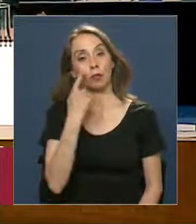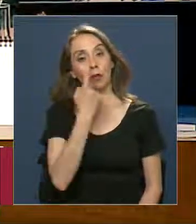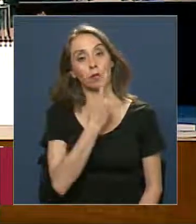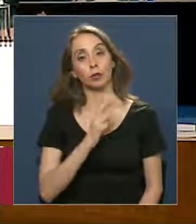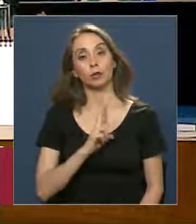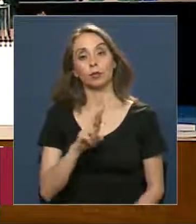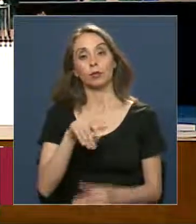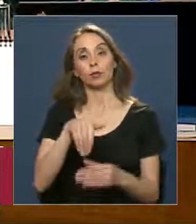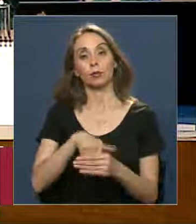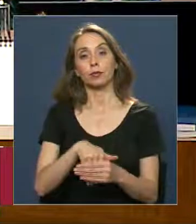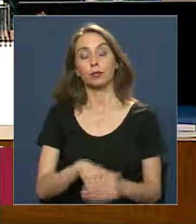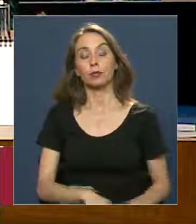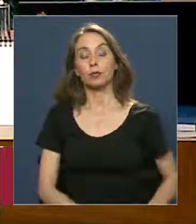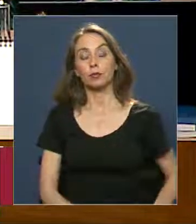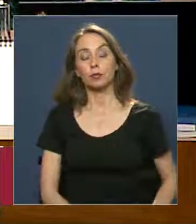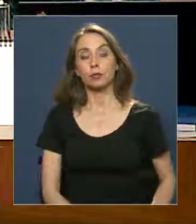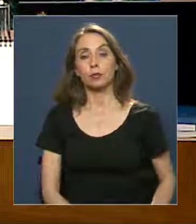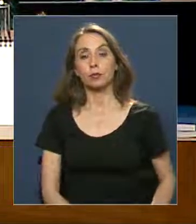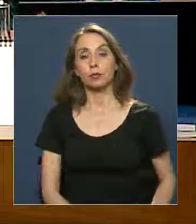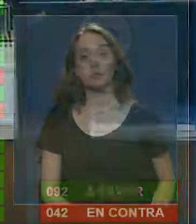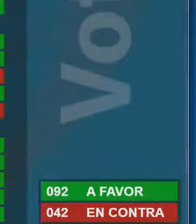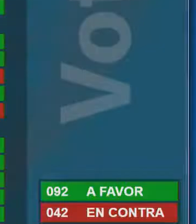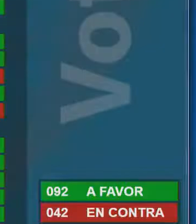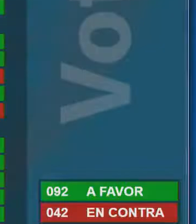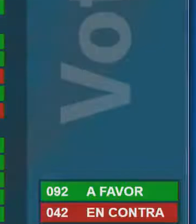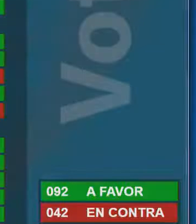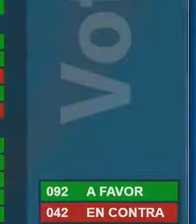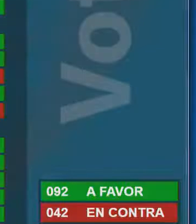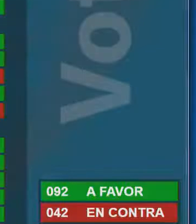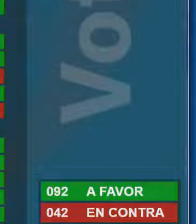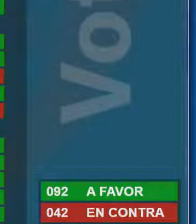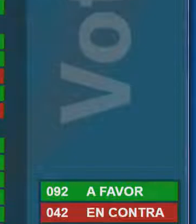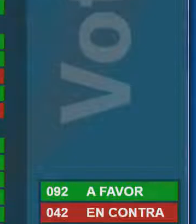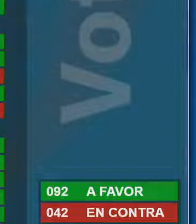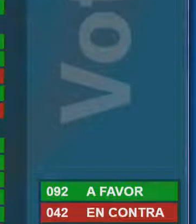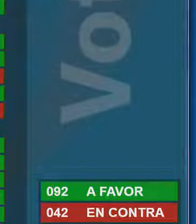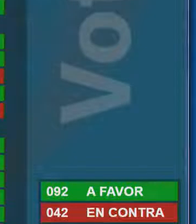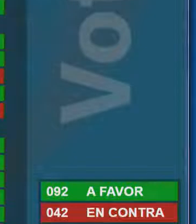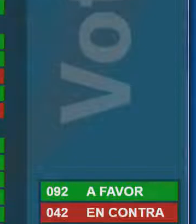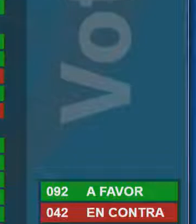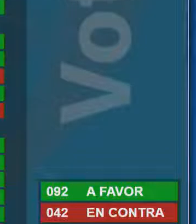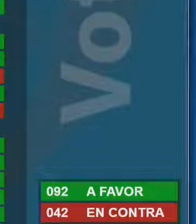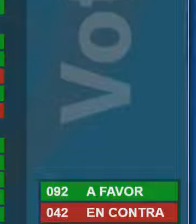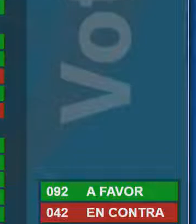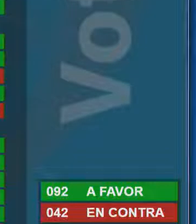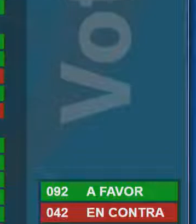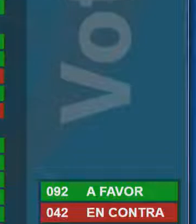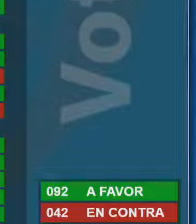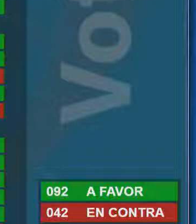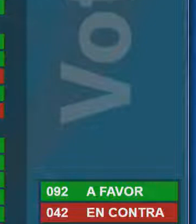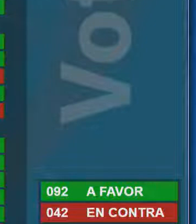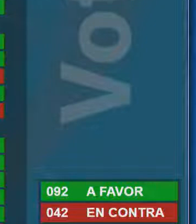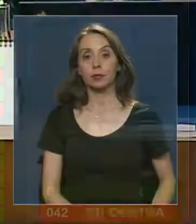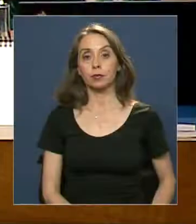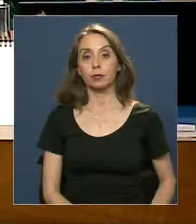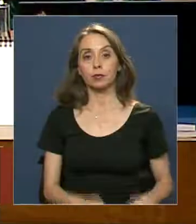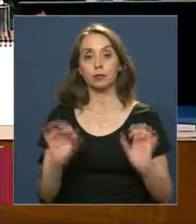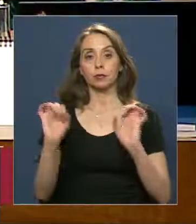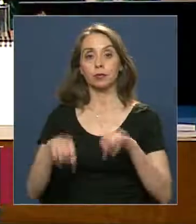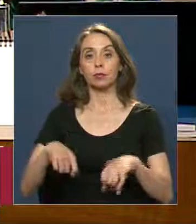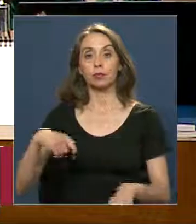Resultado de la votación. Por la afirmativa, 92 votos, 42 en contra, 5 abstenciones. Aprobado. Aprobado.